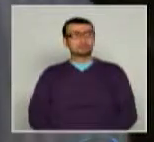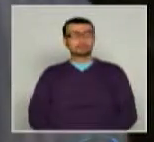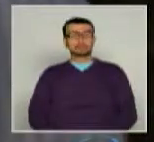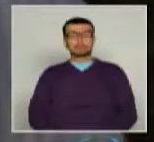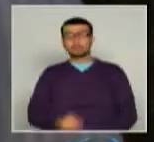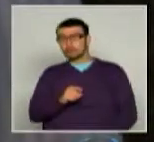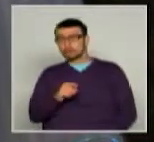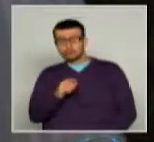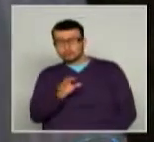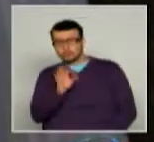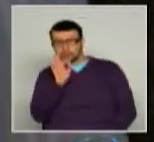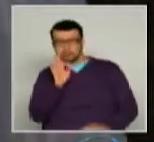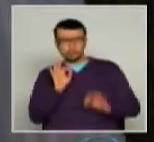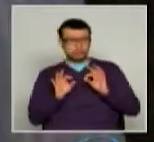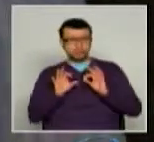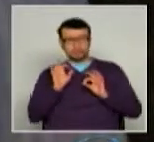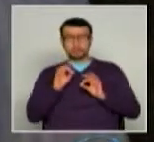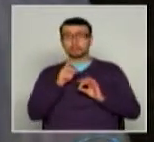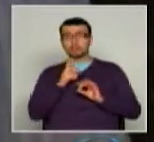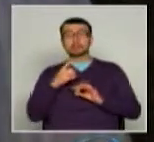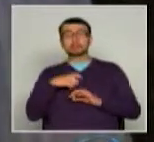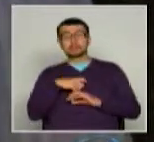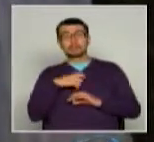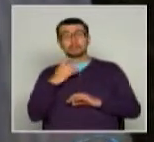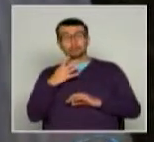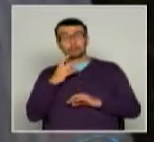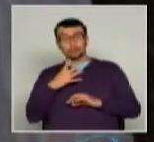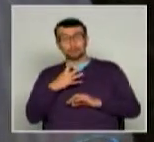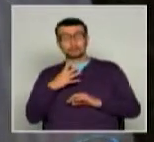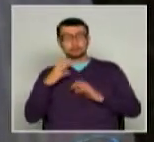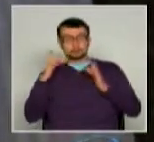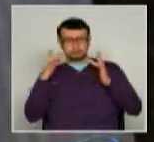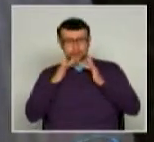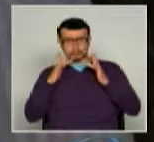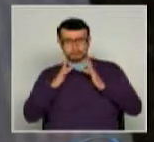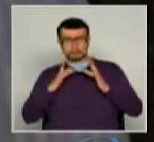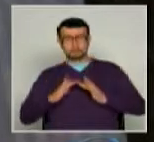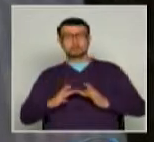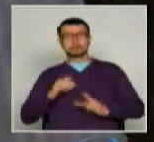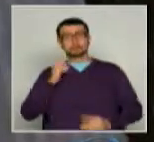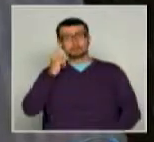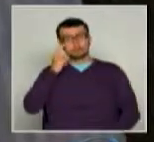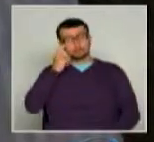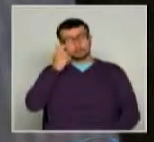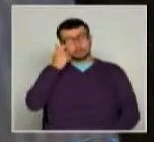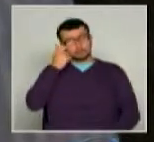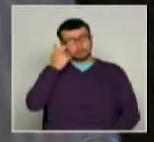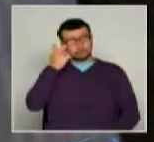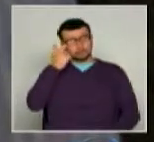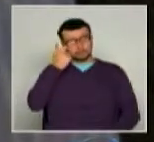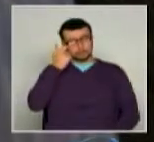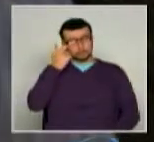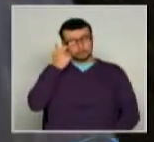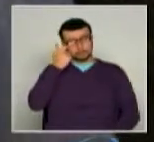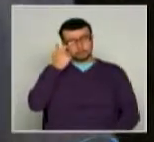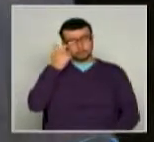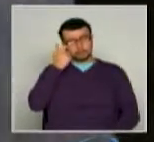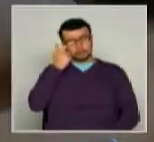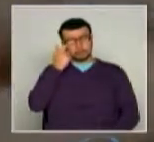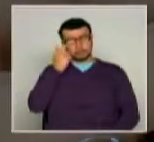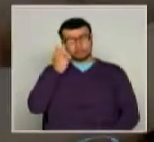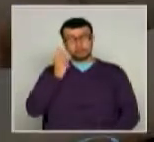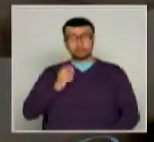para ayudar a liberar el dolor que tiene José a nivel lumbar, desde la mirada de la acupuntura en la oreja